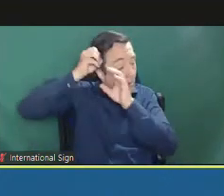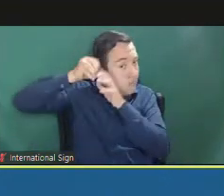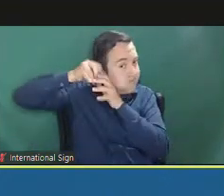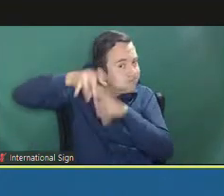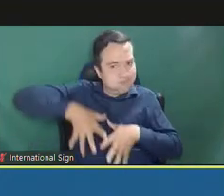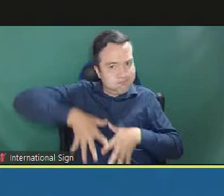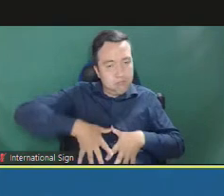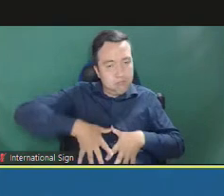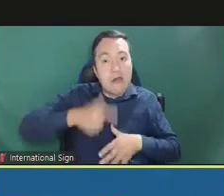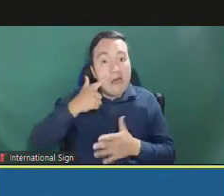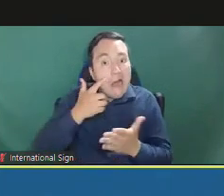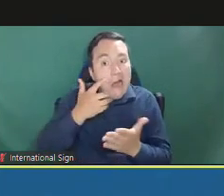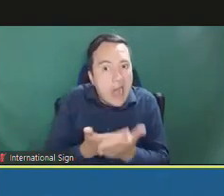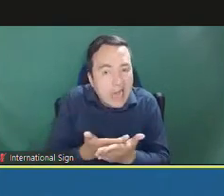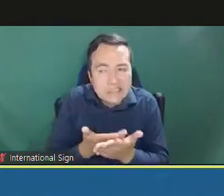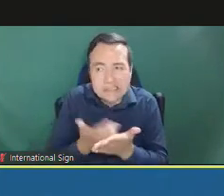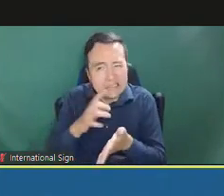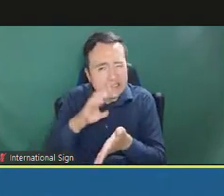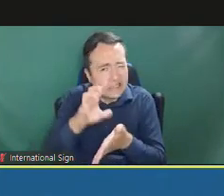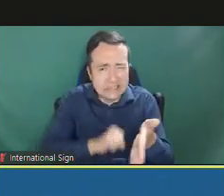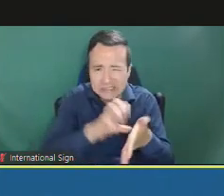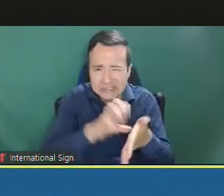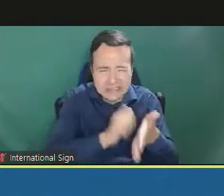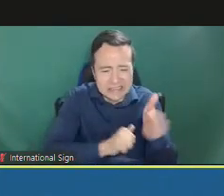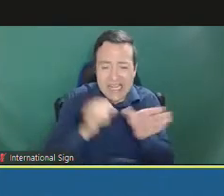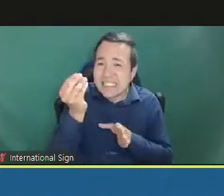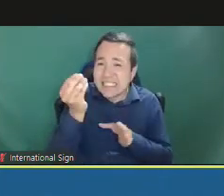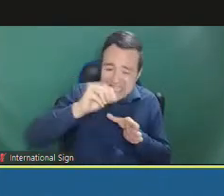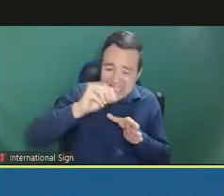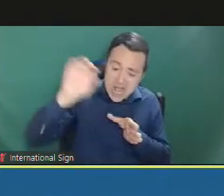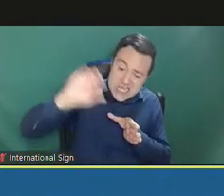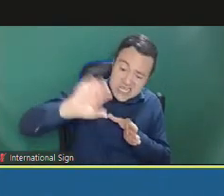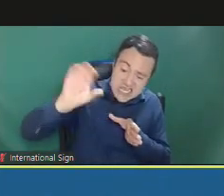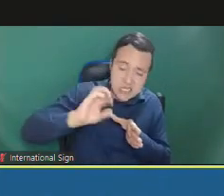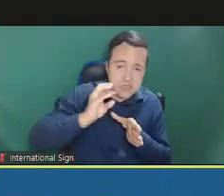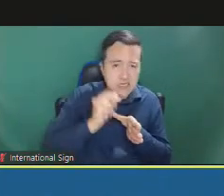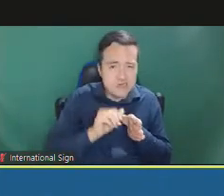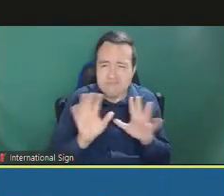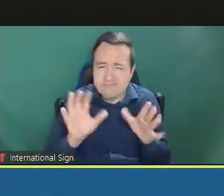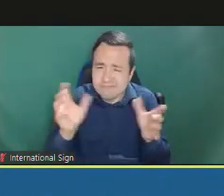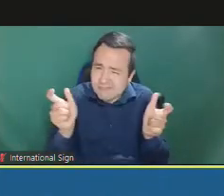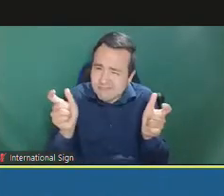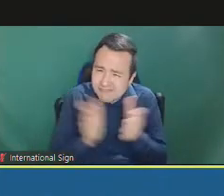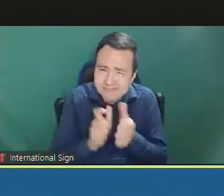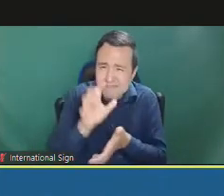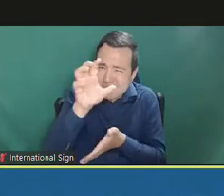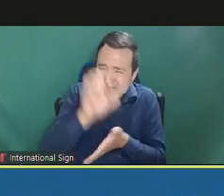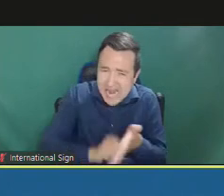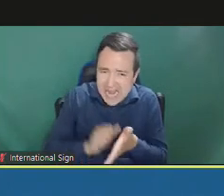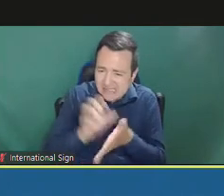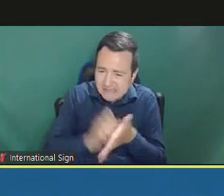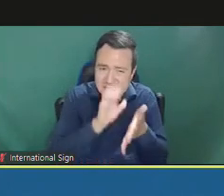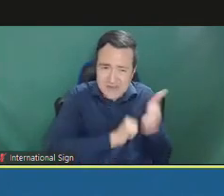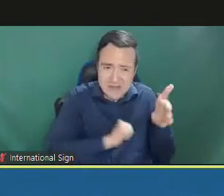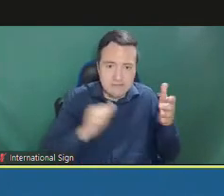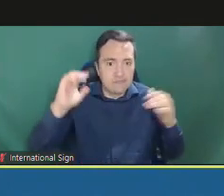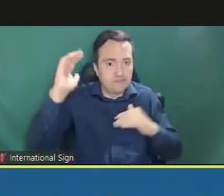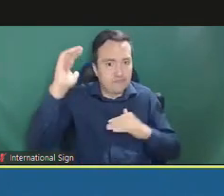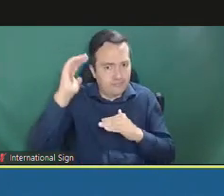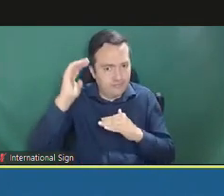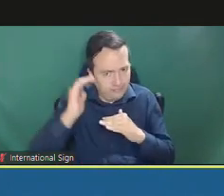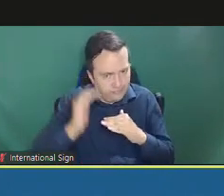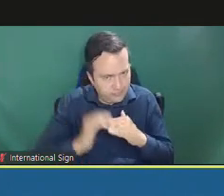a través de la reducción de sal lo cual busca una teoría del progreso sobre las mejores compras que son